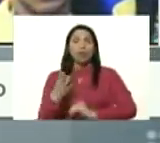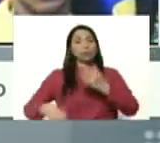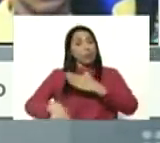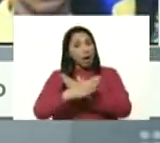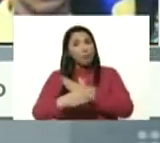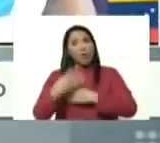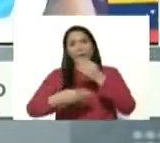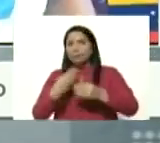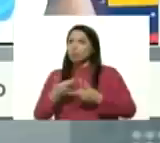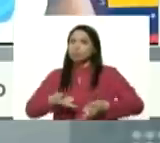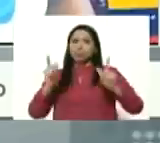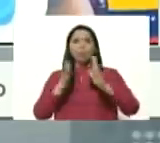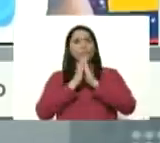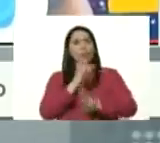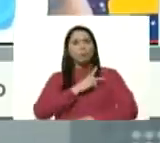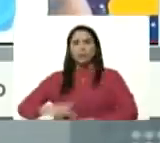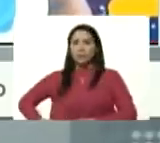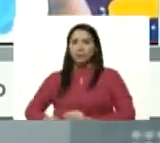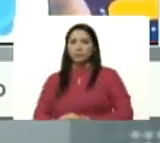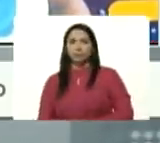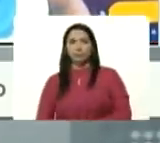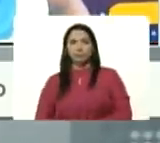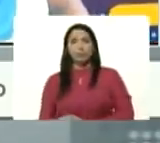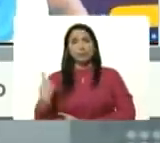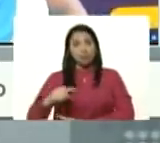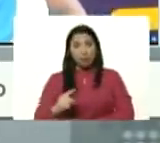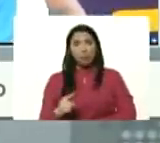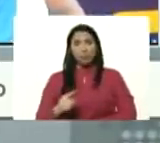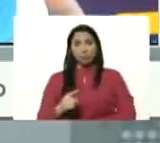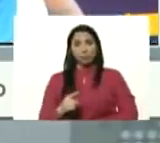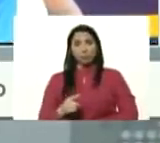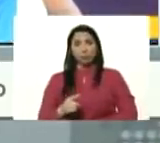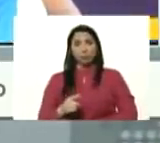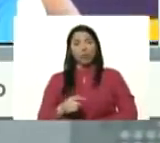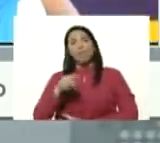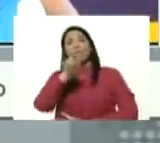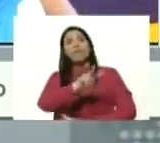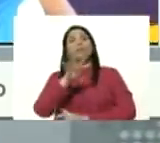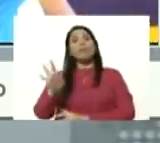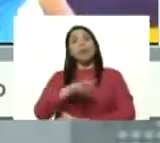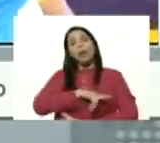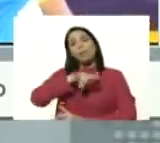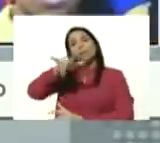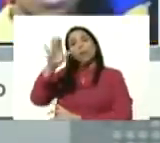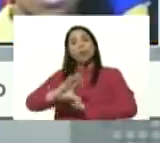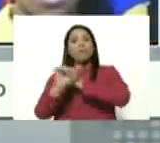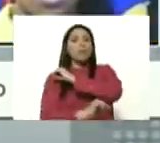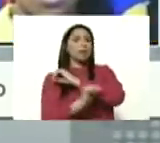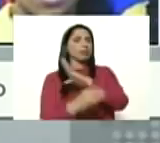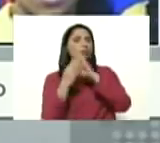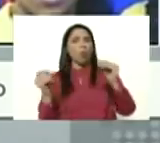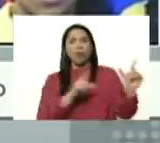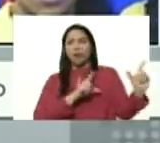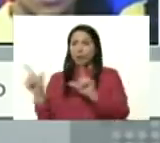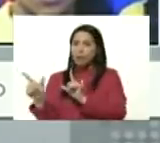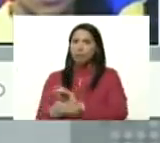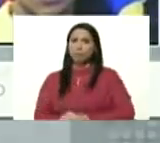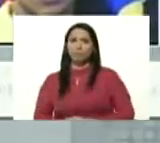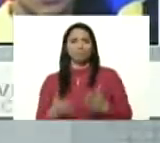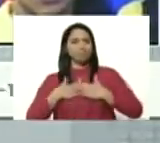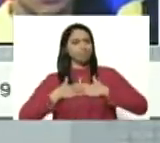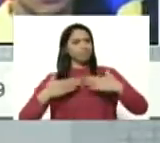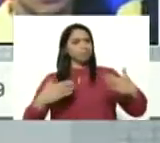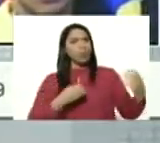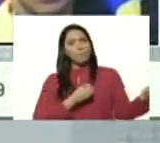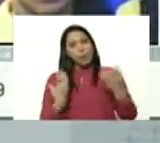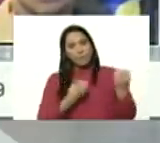todo lo posible, vicepresidenta. Ahí tenemos la flota de 24 aviones de Conviasa, toda a disposición de traer